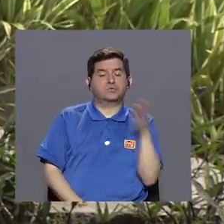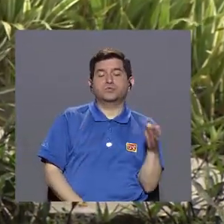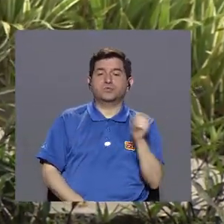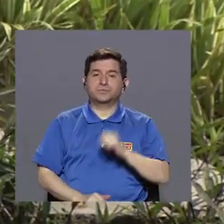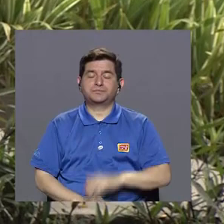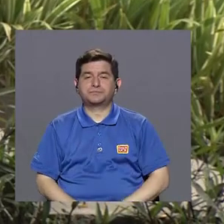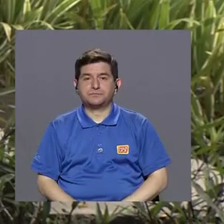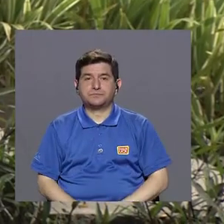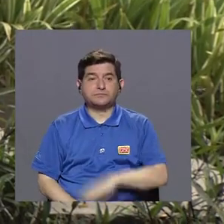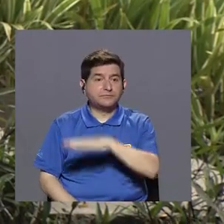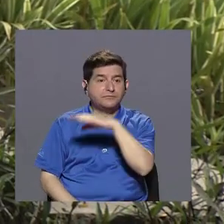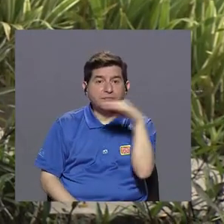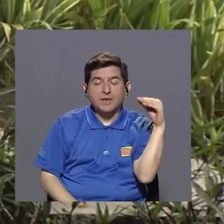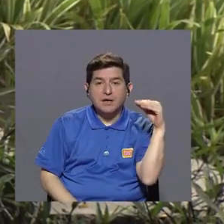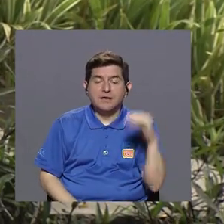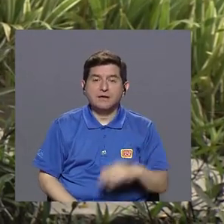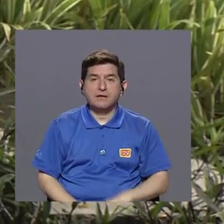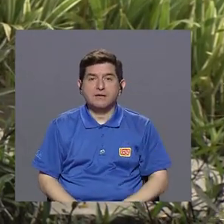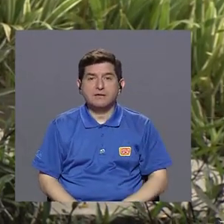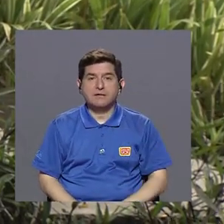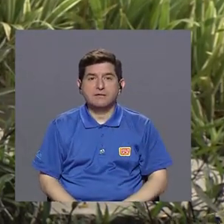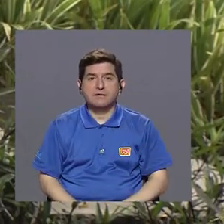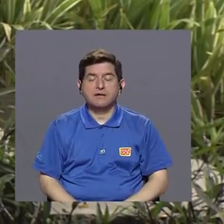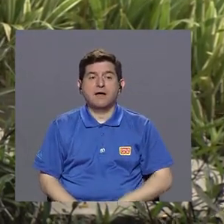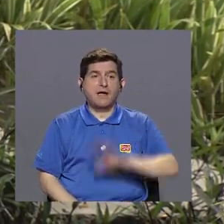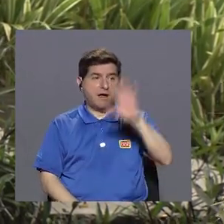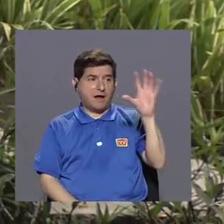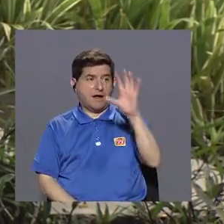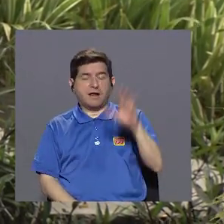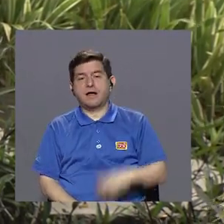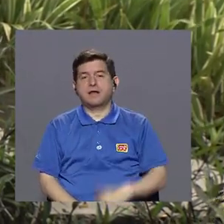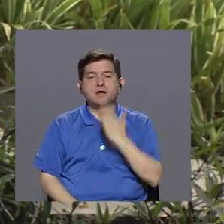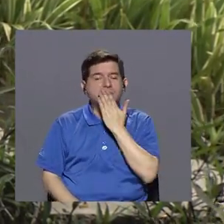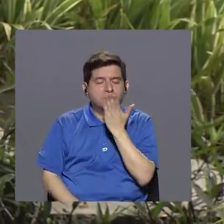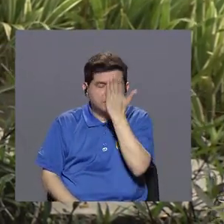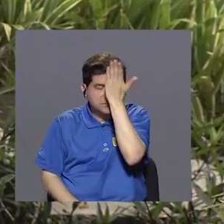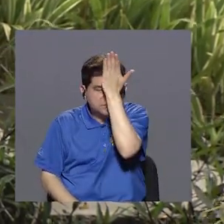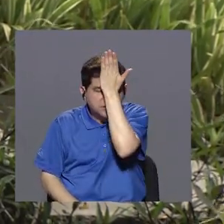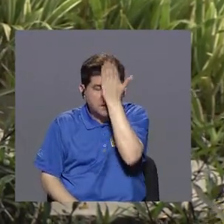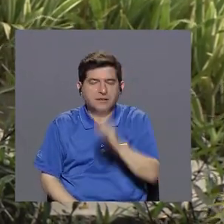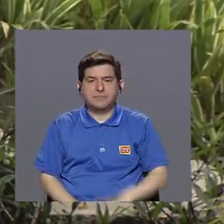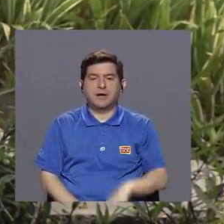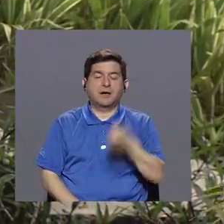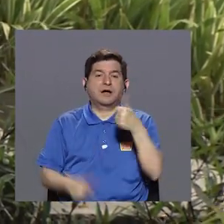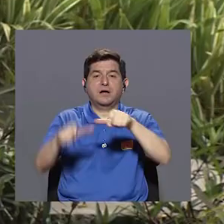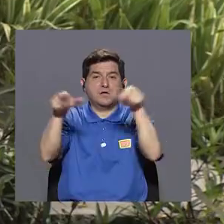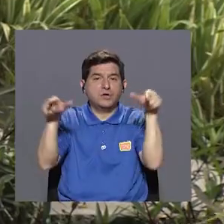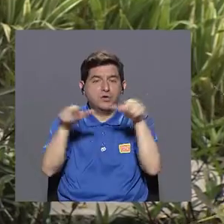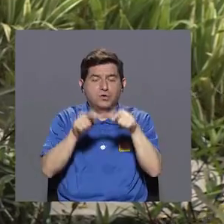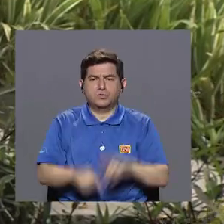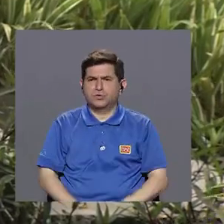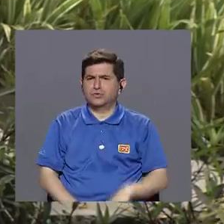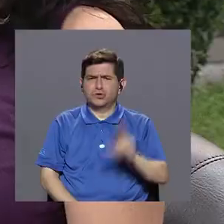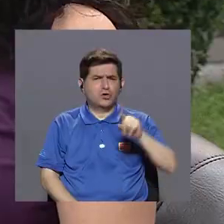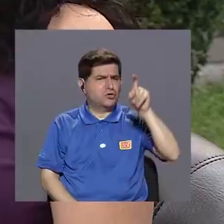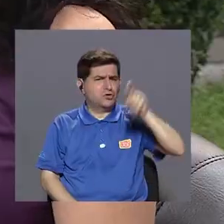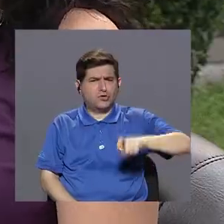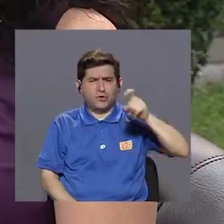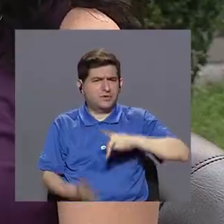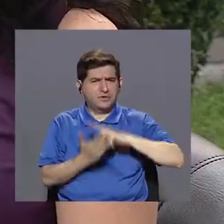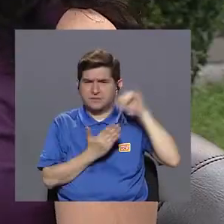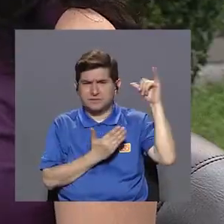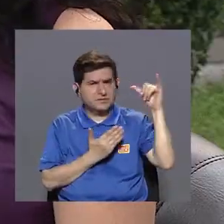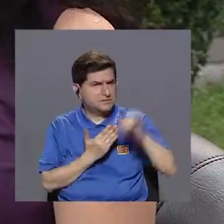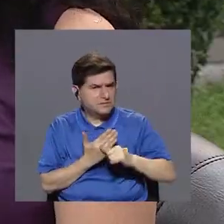Y las zonas del Caribe como Talamanca, y algunos espacios. Que no necesariamente entonces